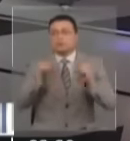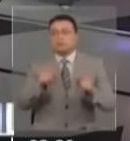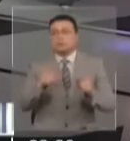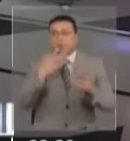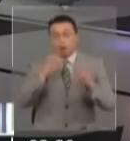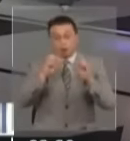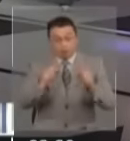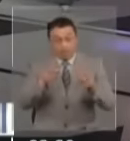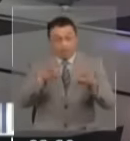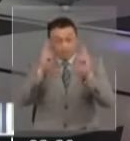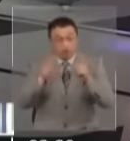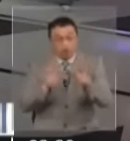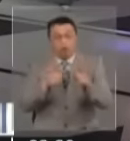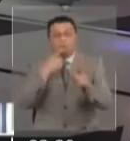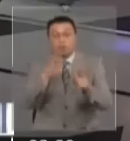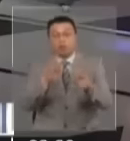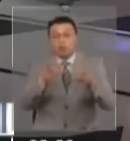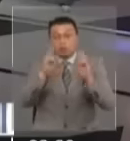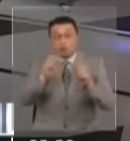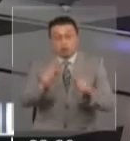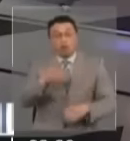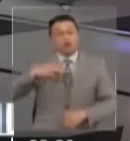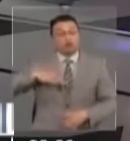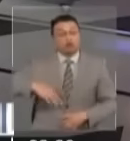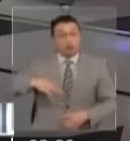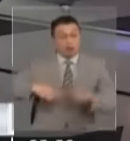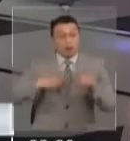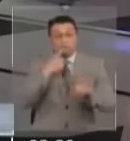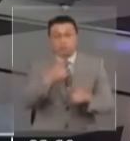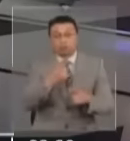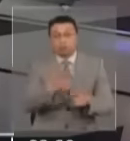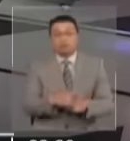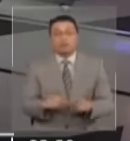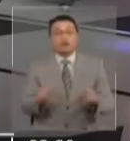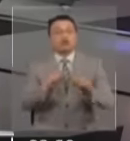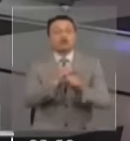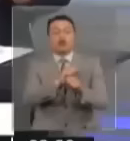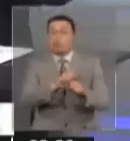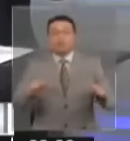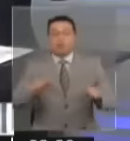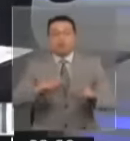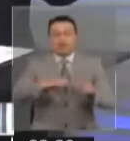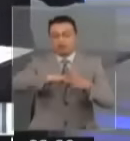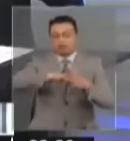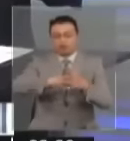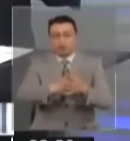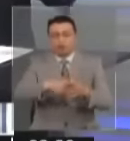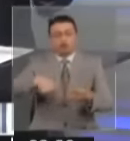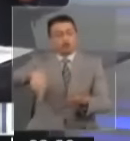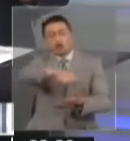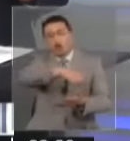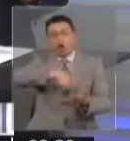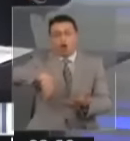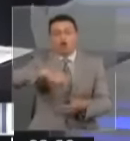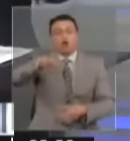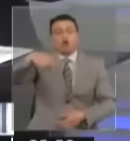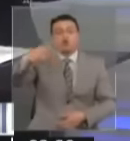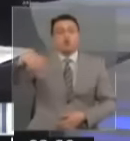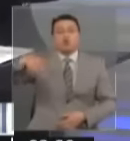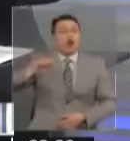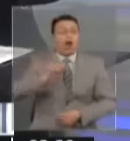dispuesto a una consulta ciudadana para que decida. No, es que no se puede congelar. Toda la comuna no se puede congelar